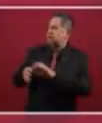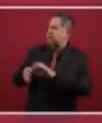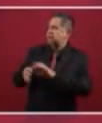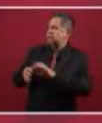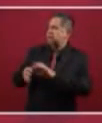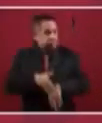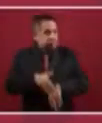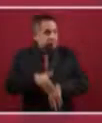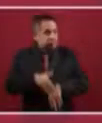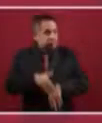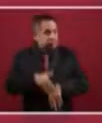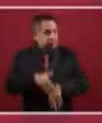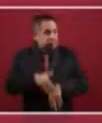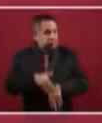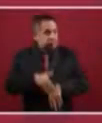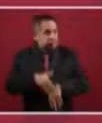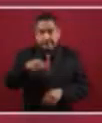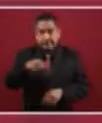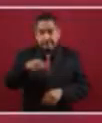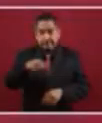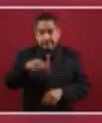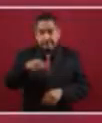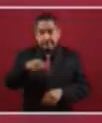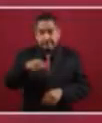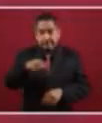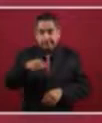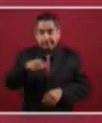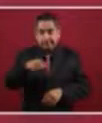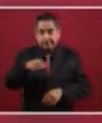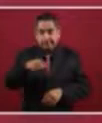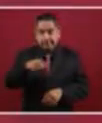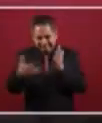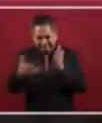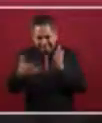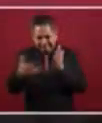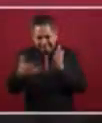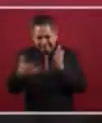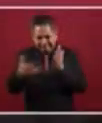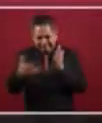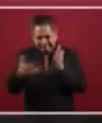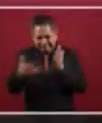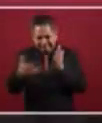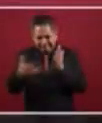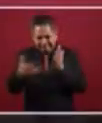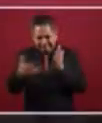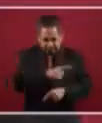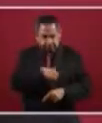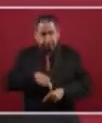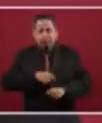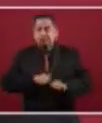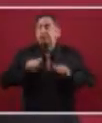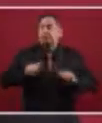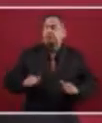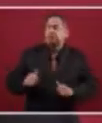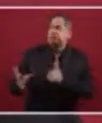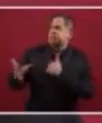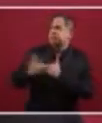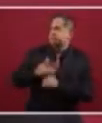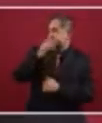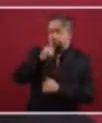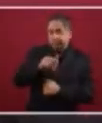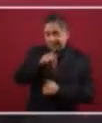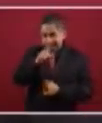entonces ajustaron todo el marco legal para tendrán impunidad se llegó al